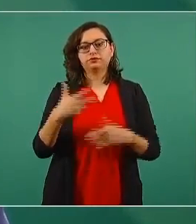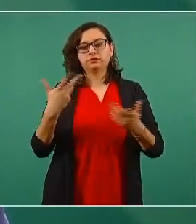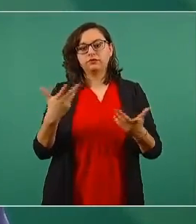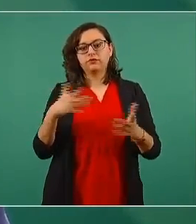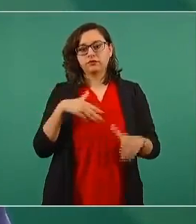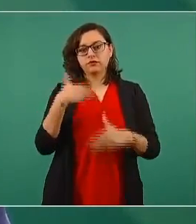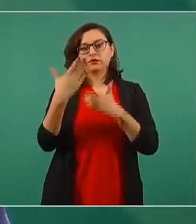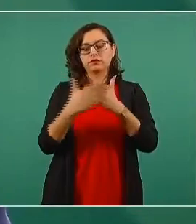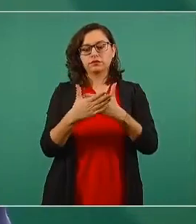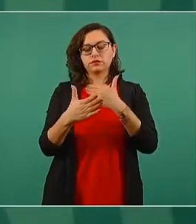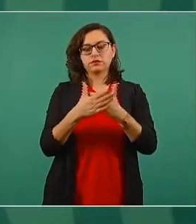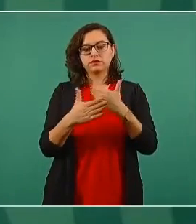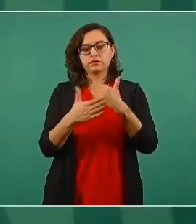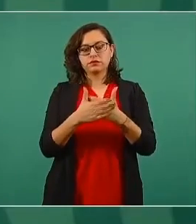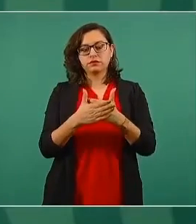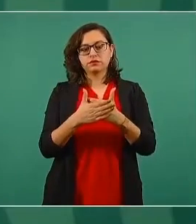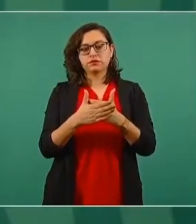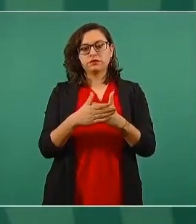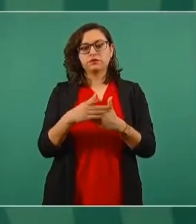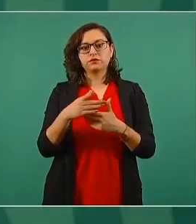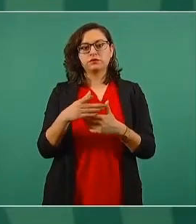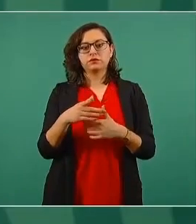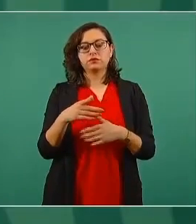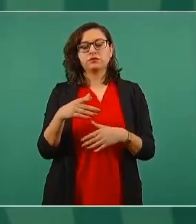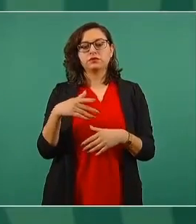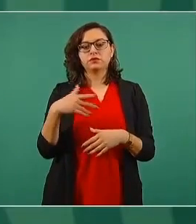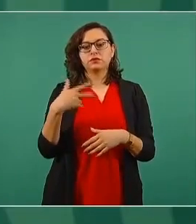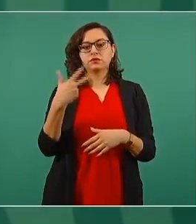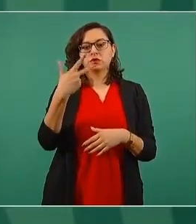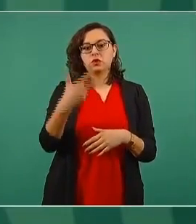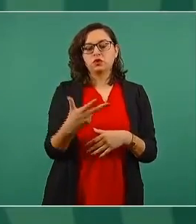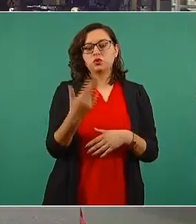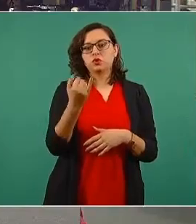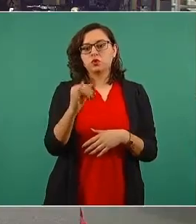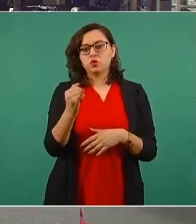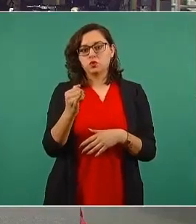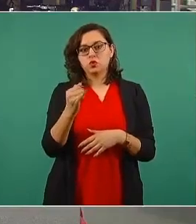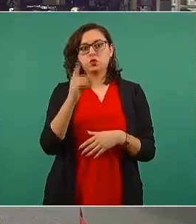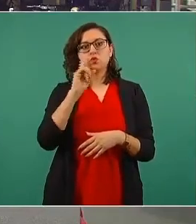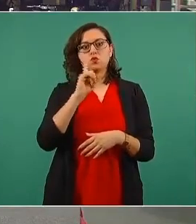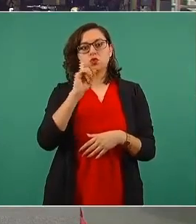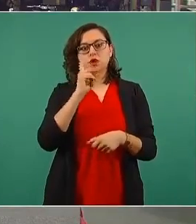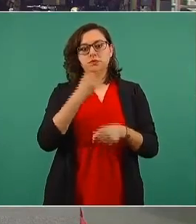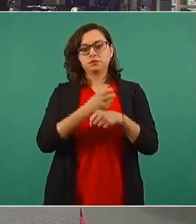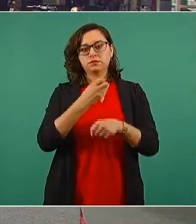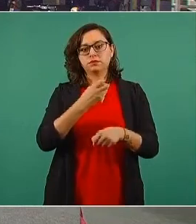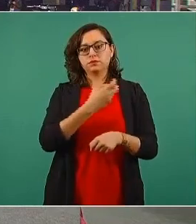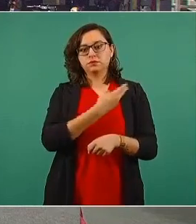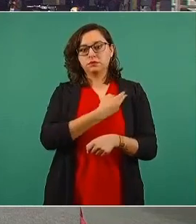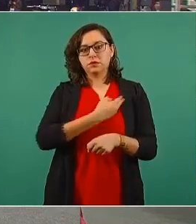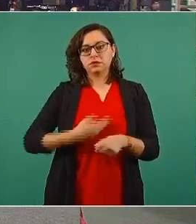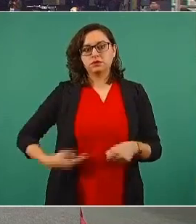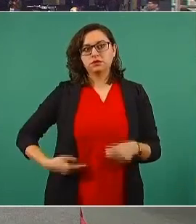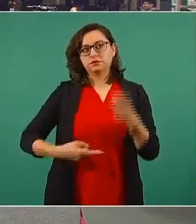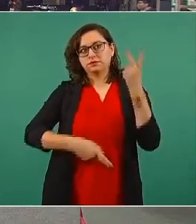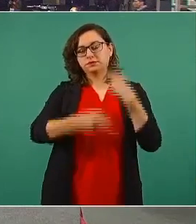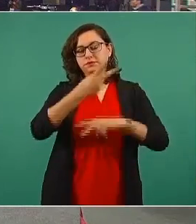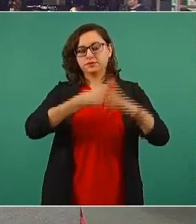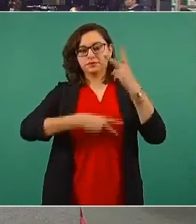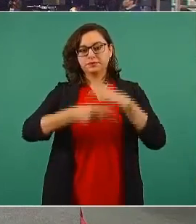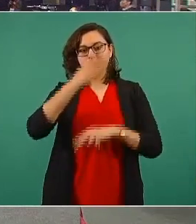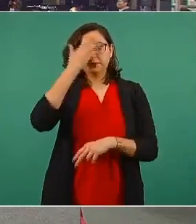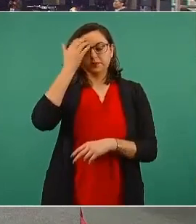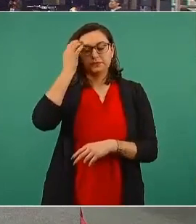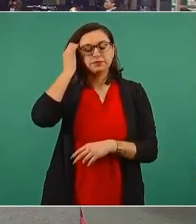entrevista, el encuentro del día 8 con la vicepresidenta. Presidente, por último, hoy se publica que un